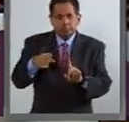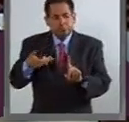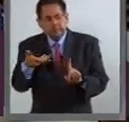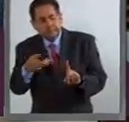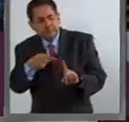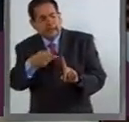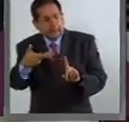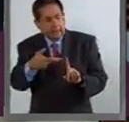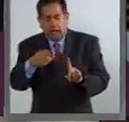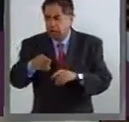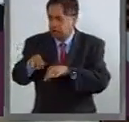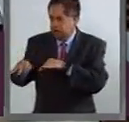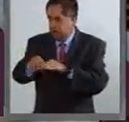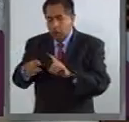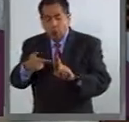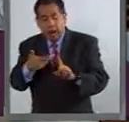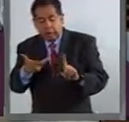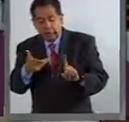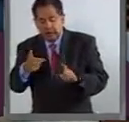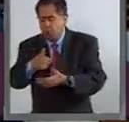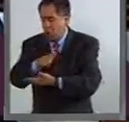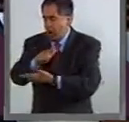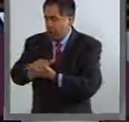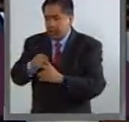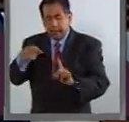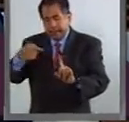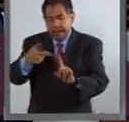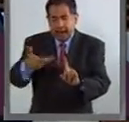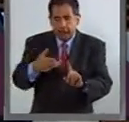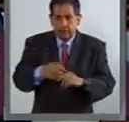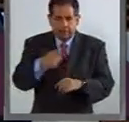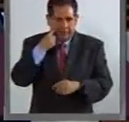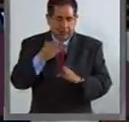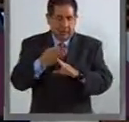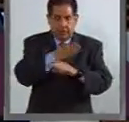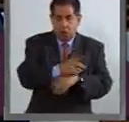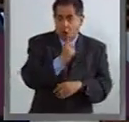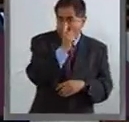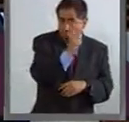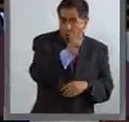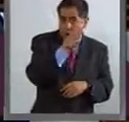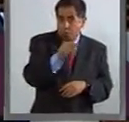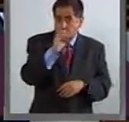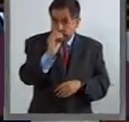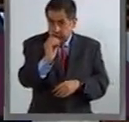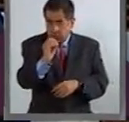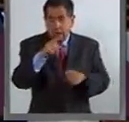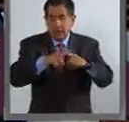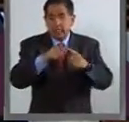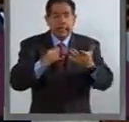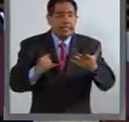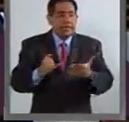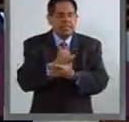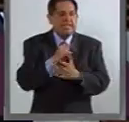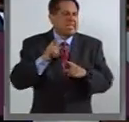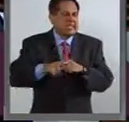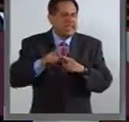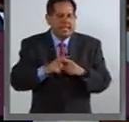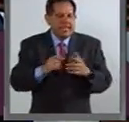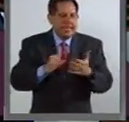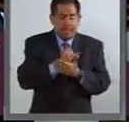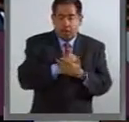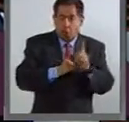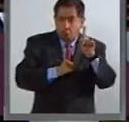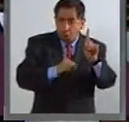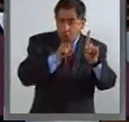parlamentarios. Mientras que en la representación 1.0, el centro de las decisiones, el corazón de las